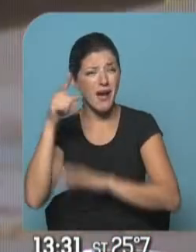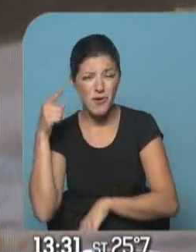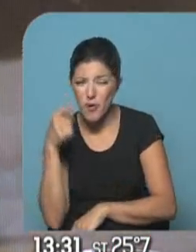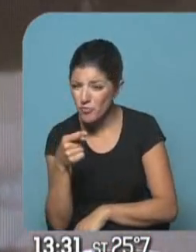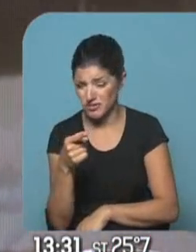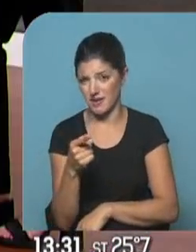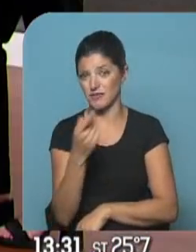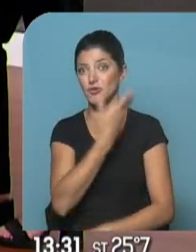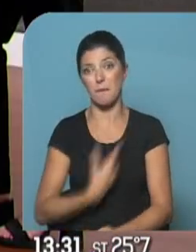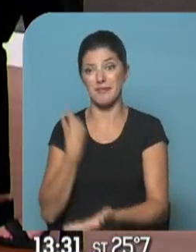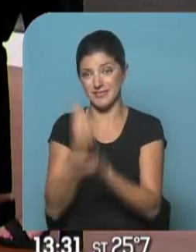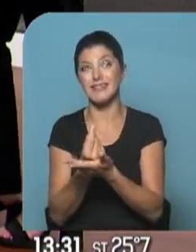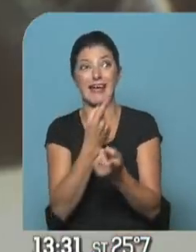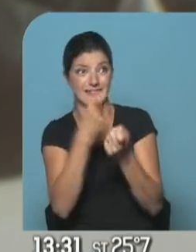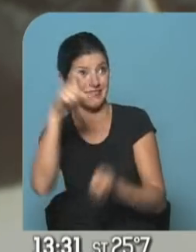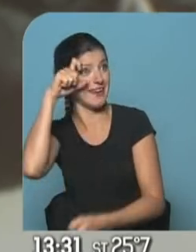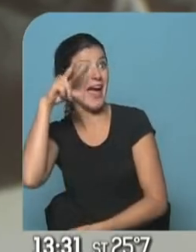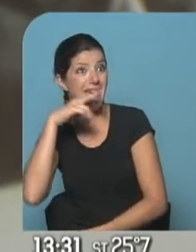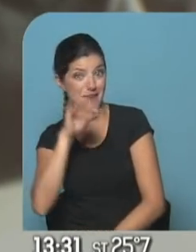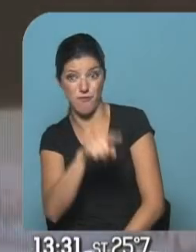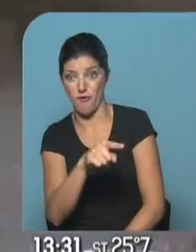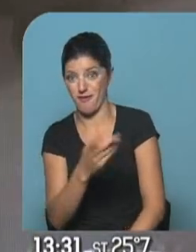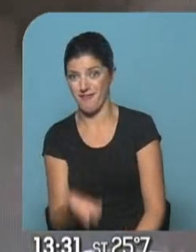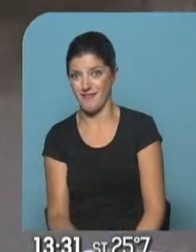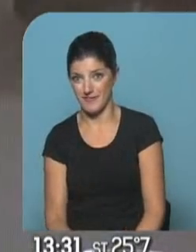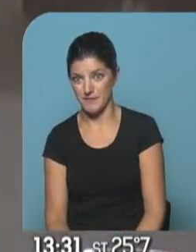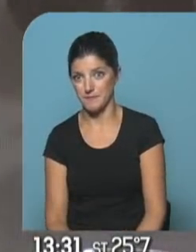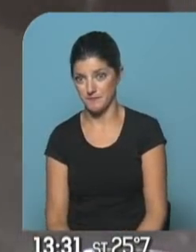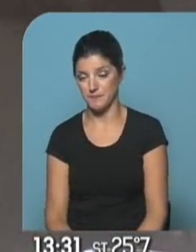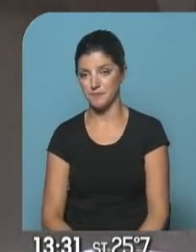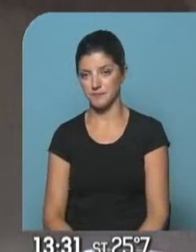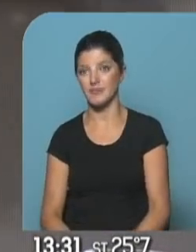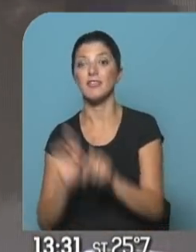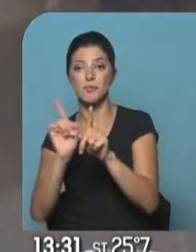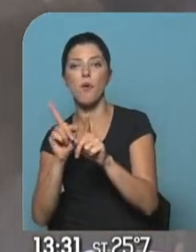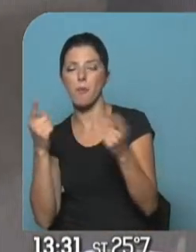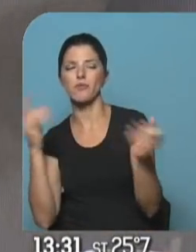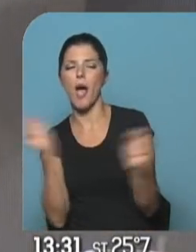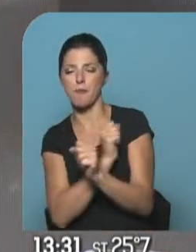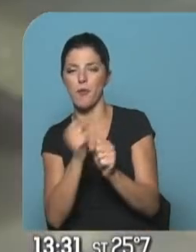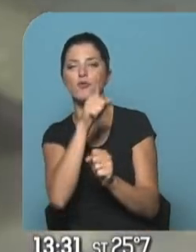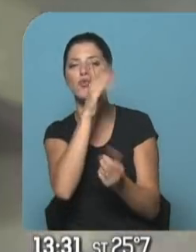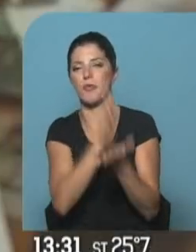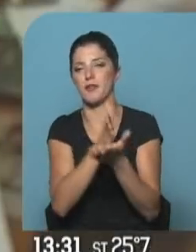que necesitan de Evo. Los que aprobaron, su derecho a presentarse. A ser candidato.